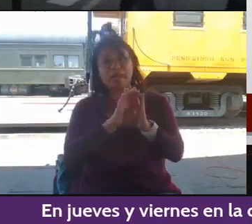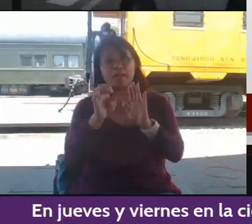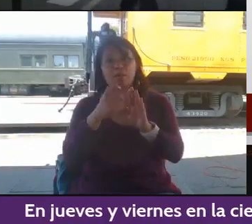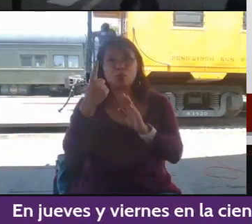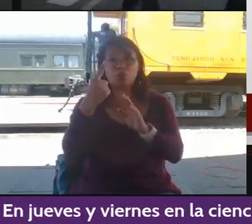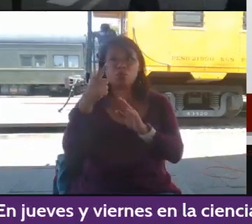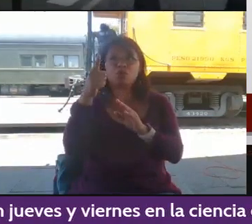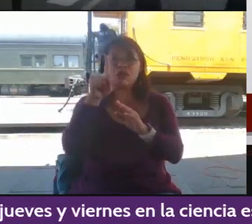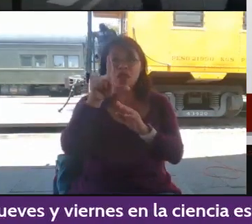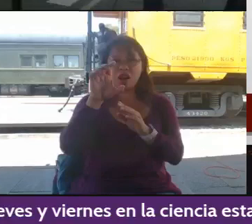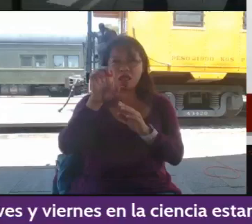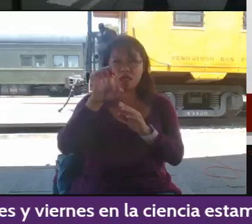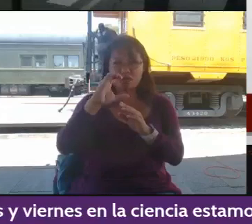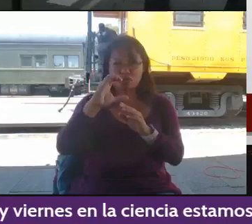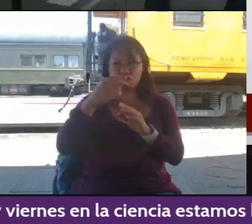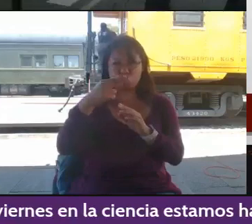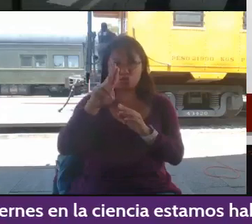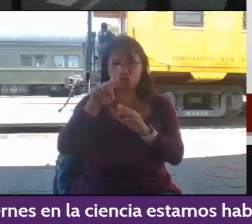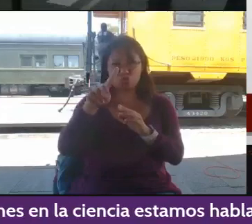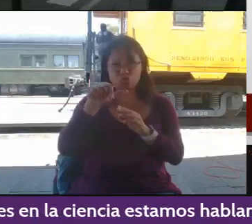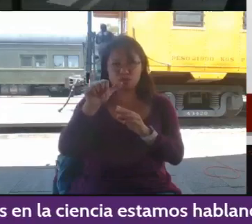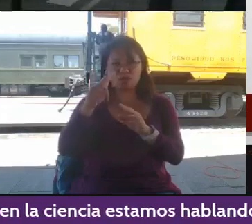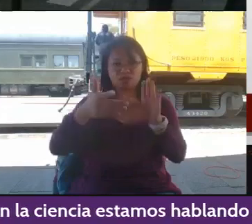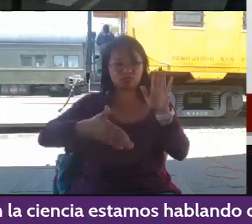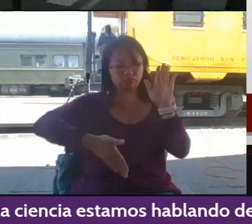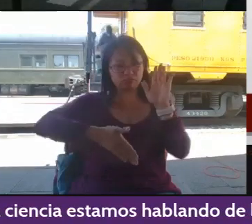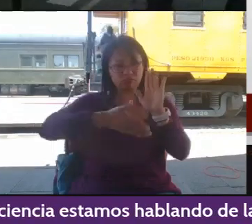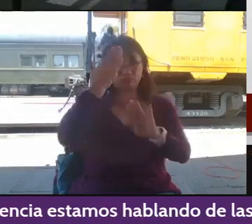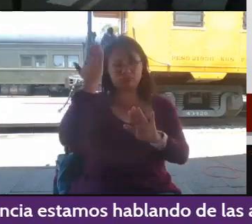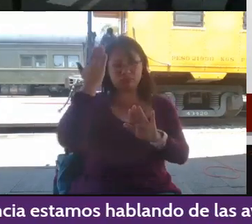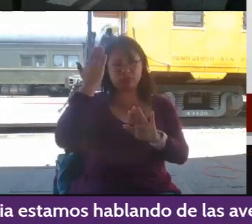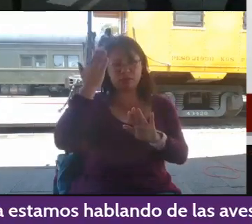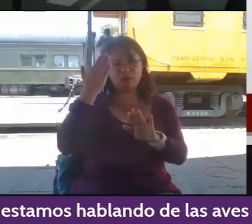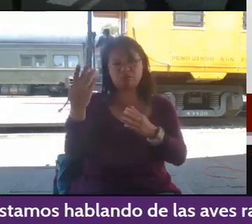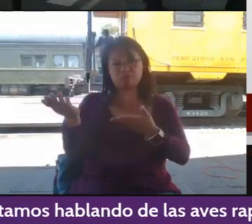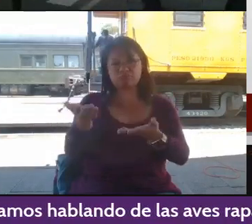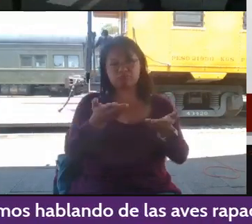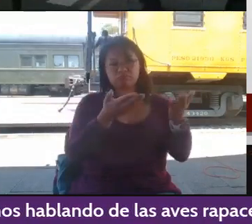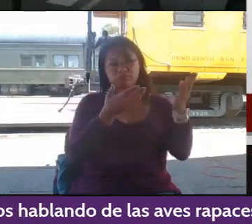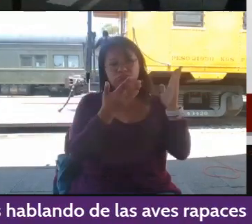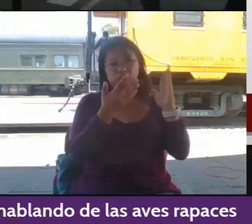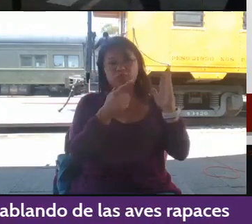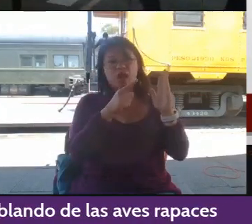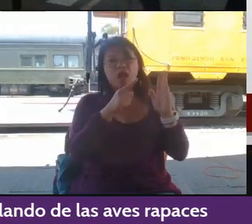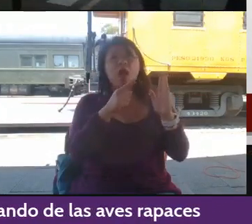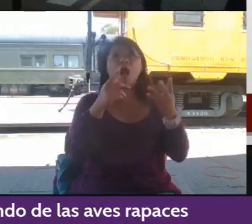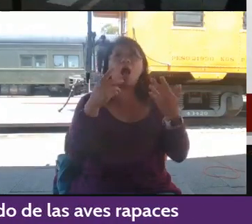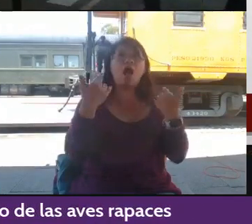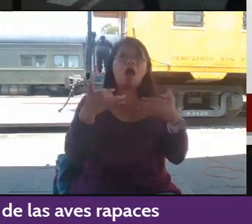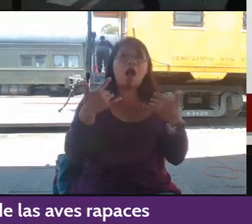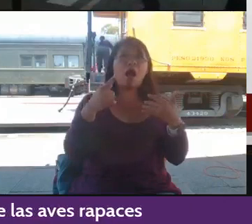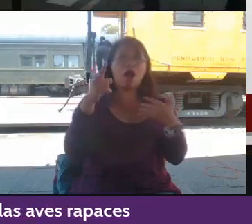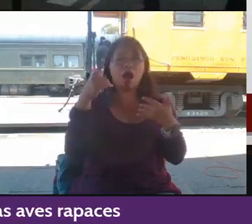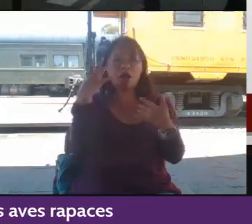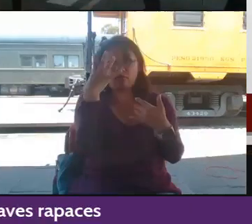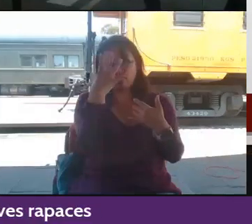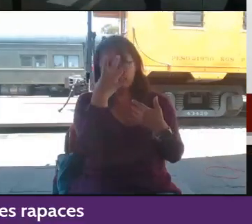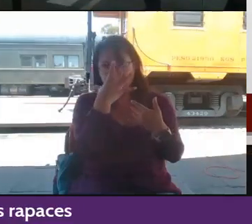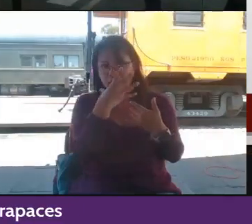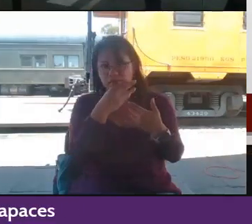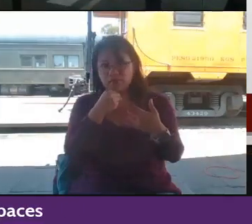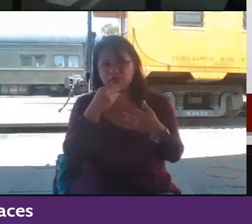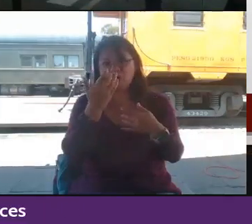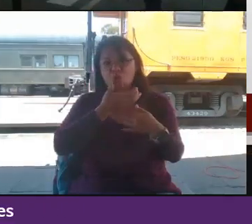acostumbrado a acercarse a las personas, puede llegar a una casa y decir, ¡ay, qué bonito, una lechuza de campanario! Su nombre científico es Tito Alba, le den de comer